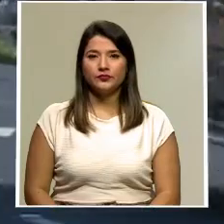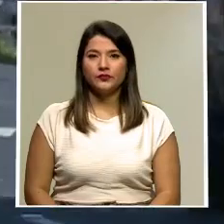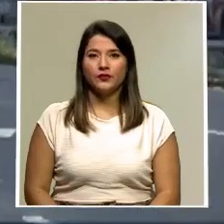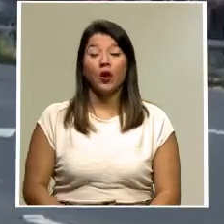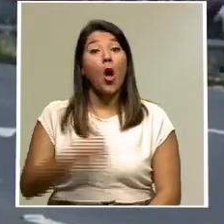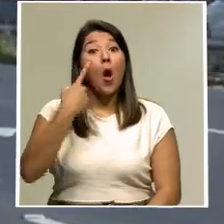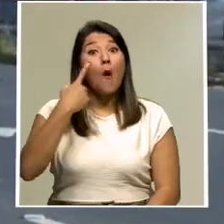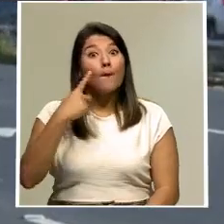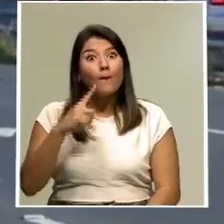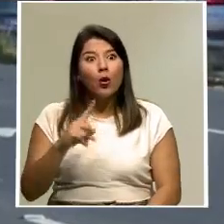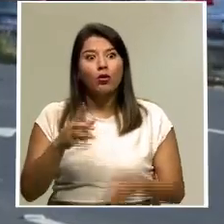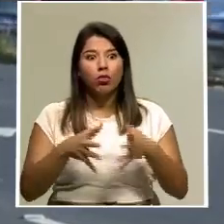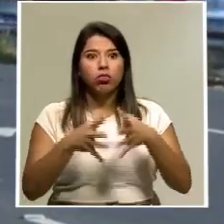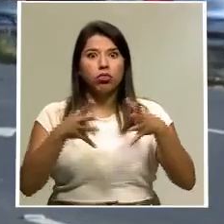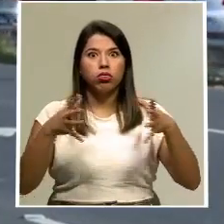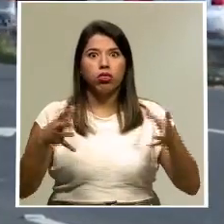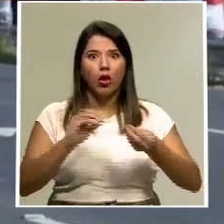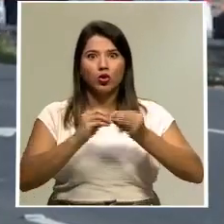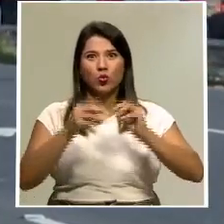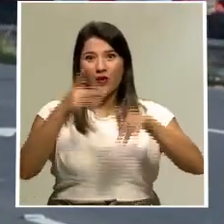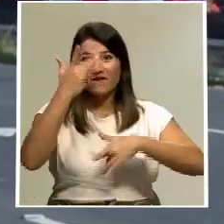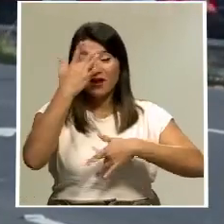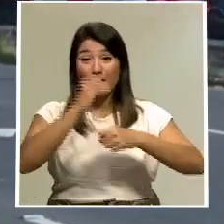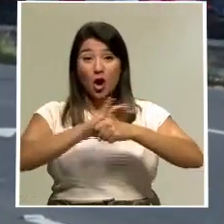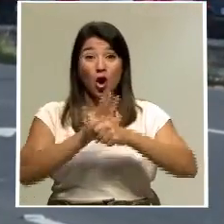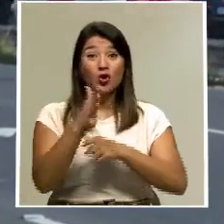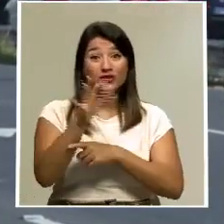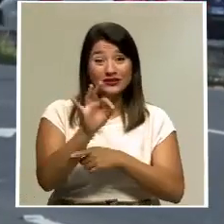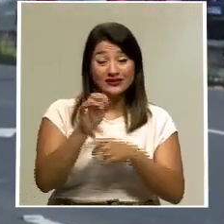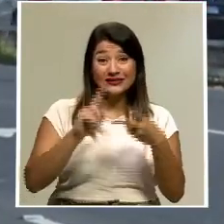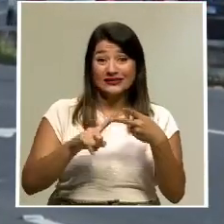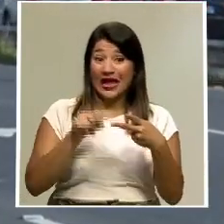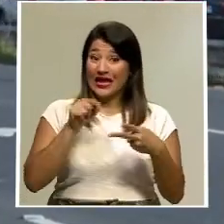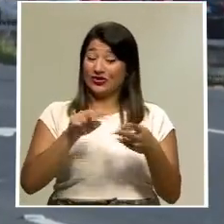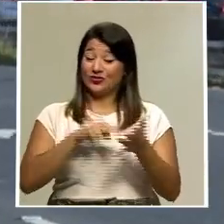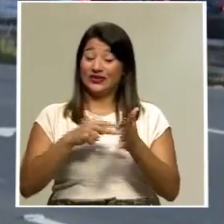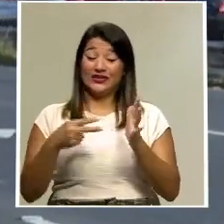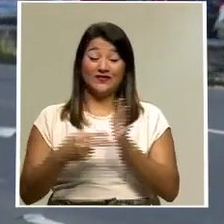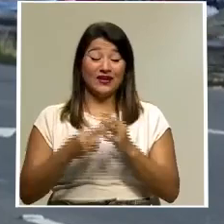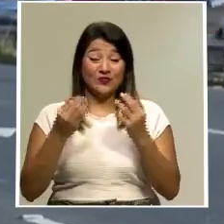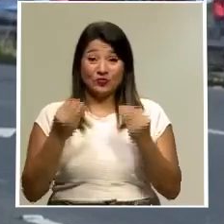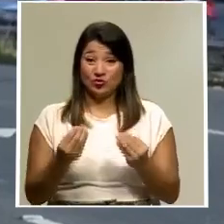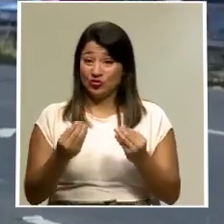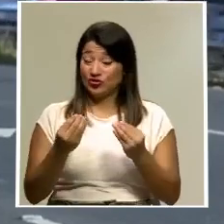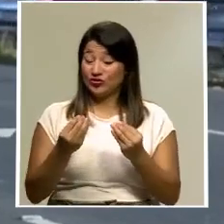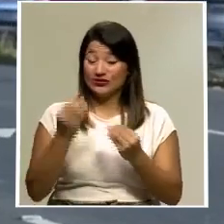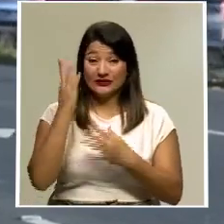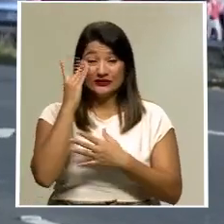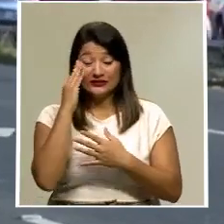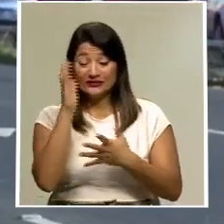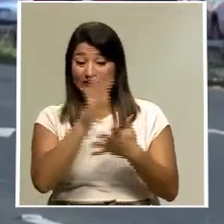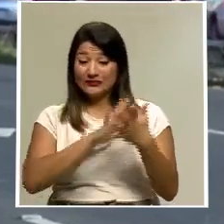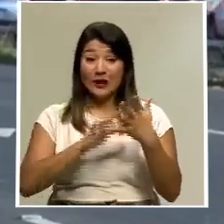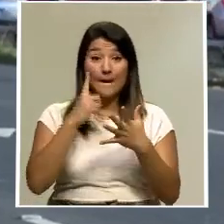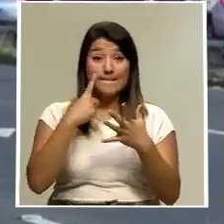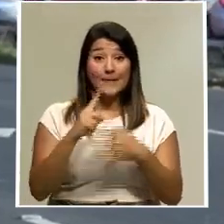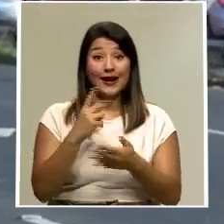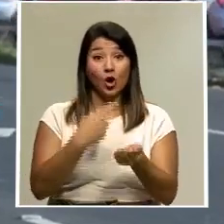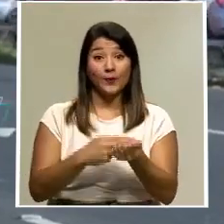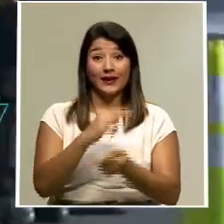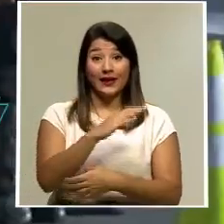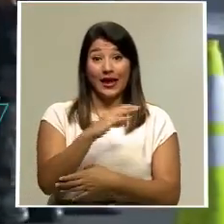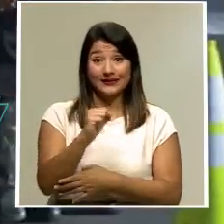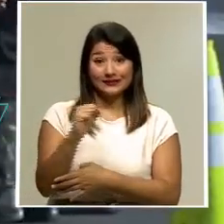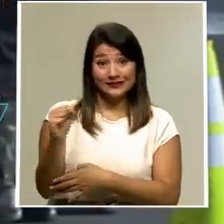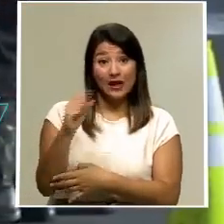Debido al aumento de casos positivos de COVID-19 y la dificultad que esto ha implicado para los hospitales de la Caja Costarricense de Seguro Social,